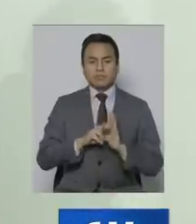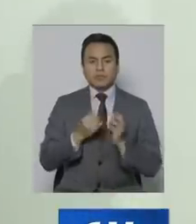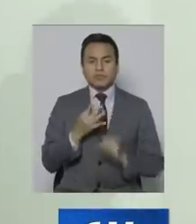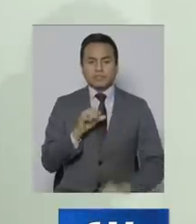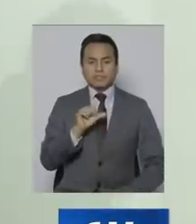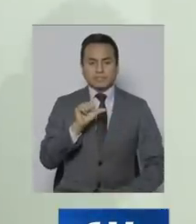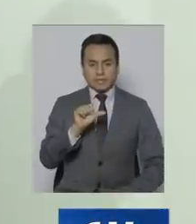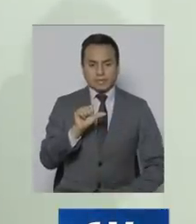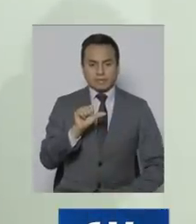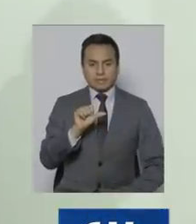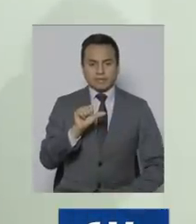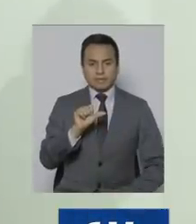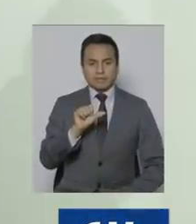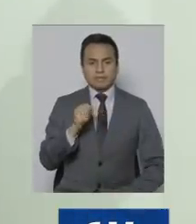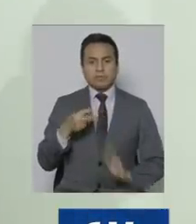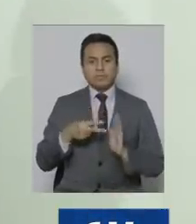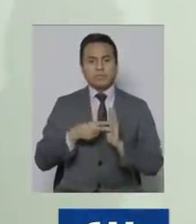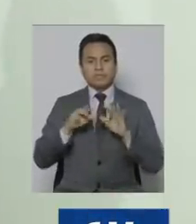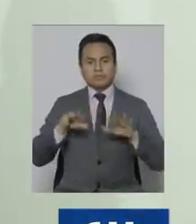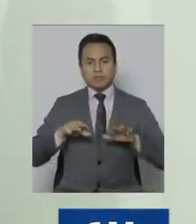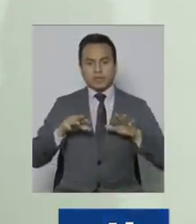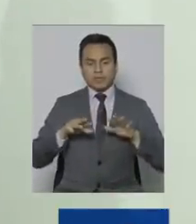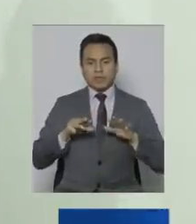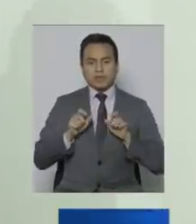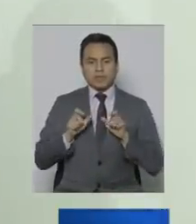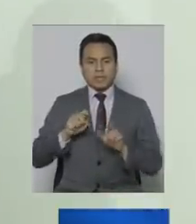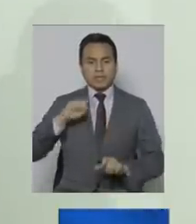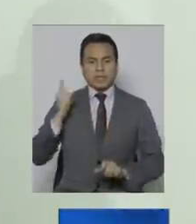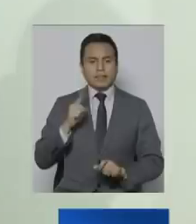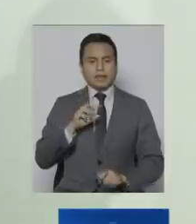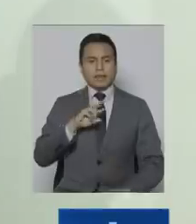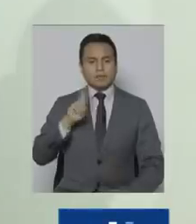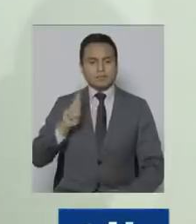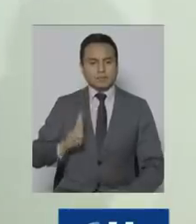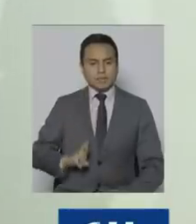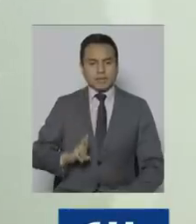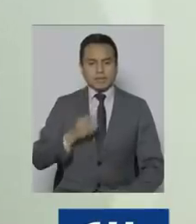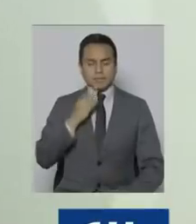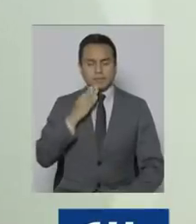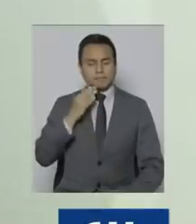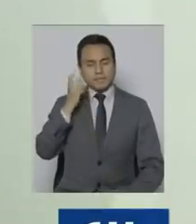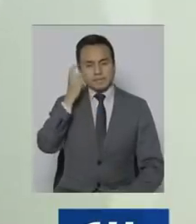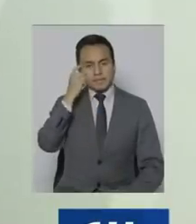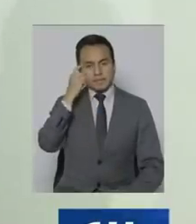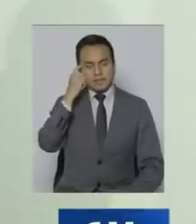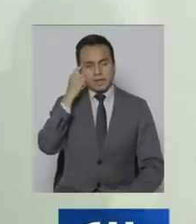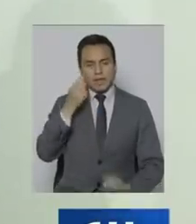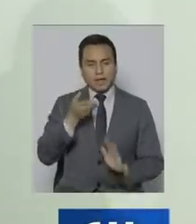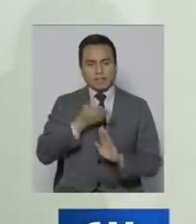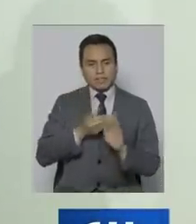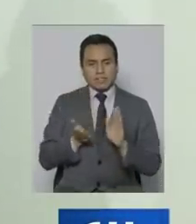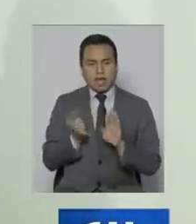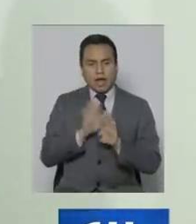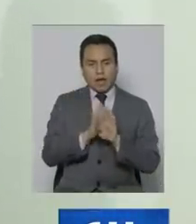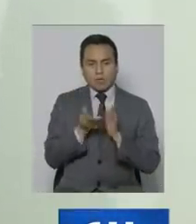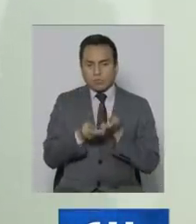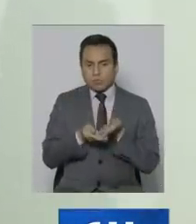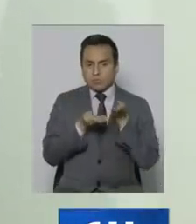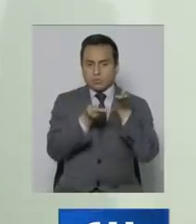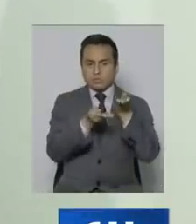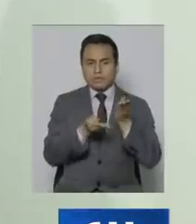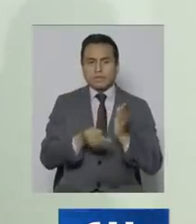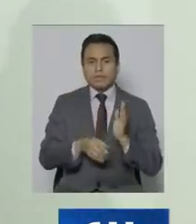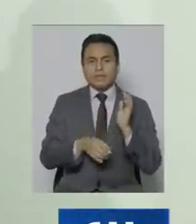6 del 2019 de la Contraloría General de la República y teniendo presentes los antecedentes adjuntos,